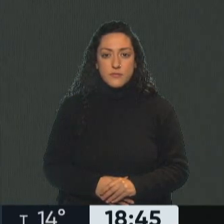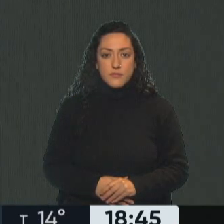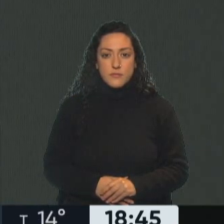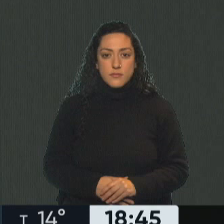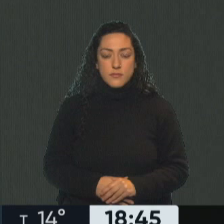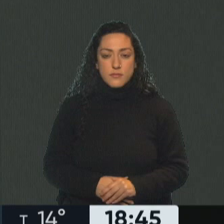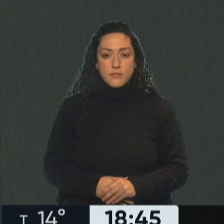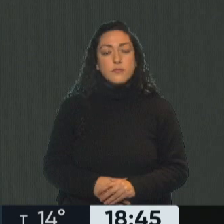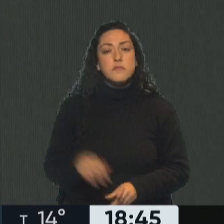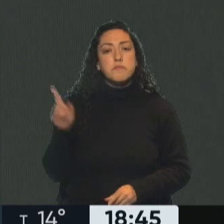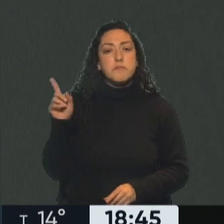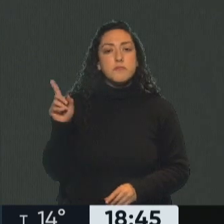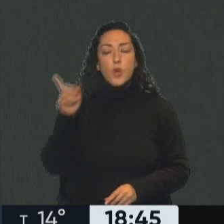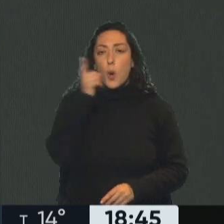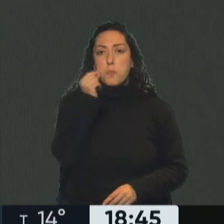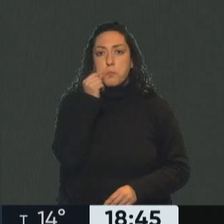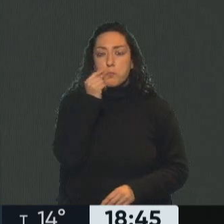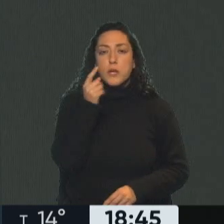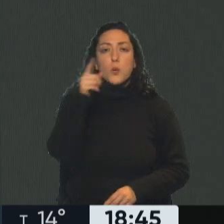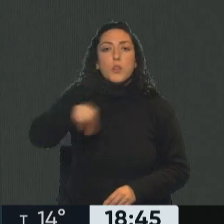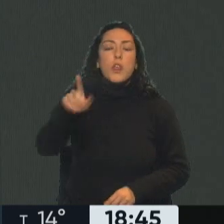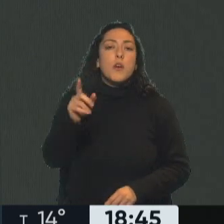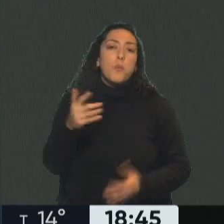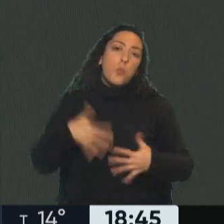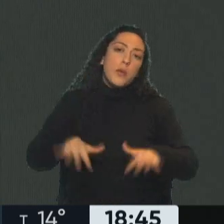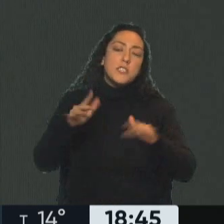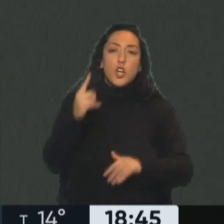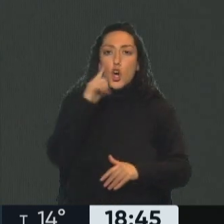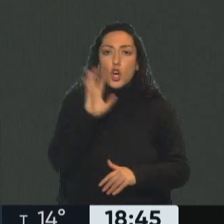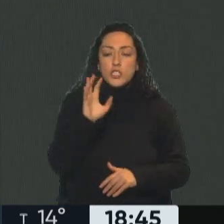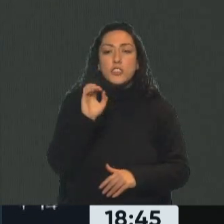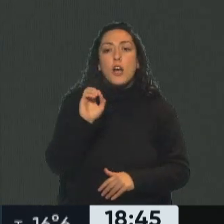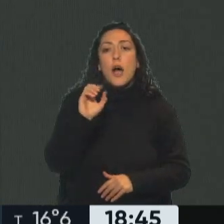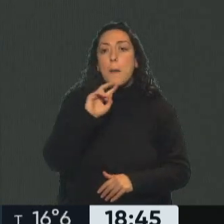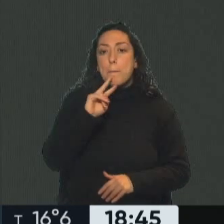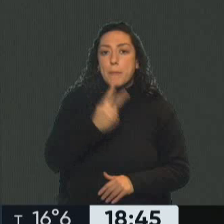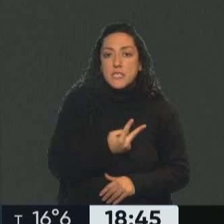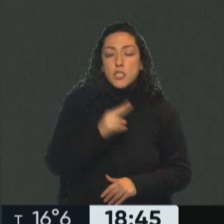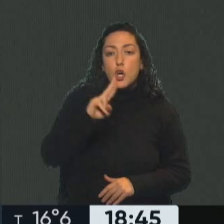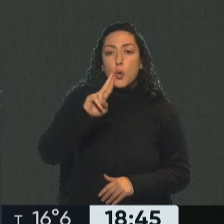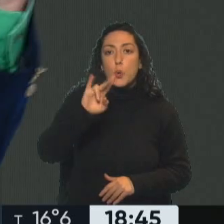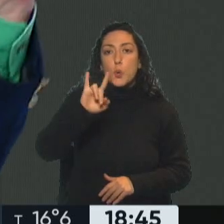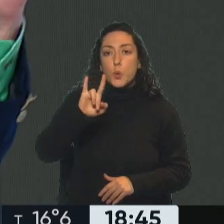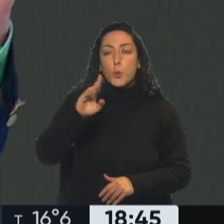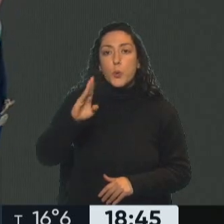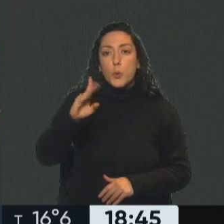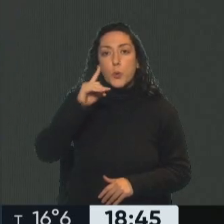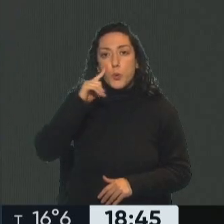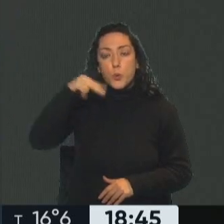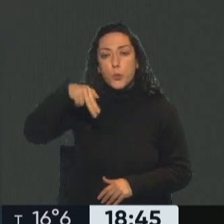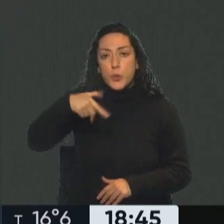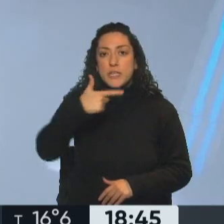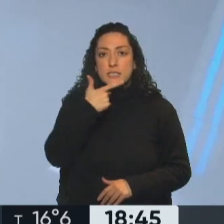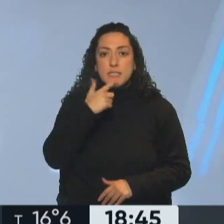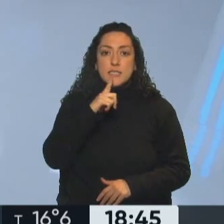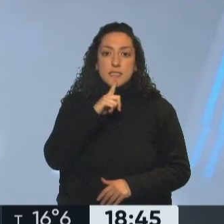Ahí vemos imágenes de un señor que, para aquellos que no lo conocen, su apellido es Rubinstein. Uh-huh. No como aquel